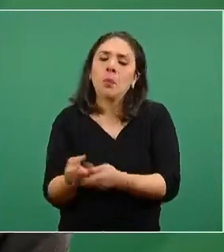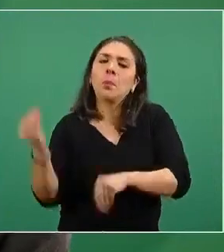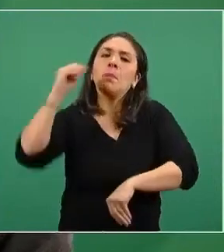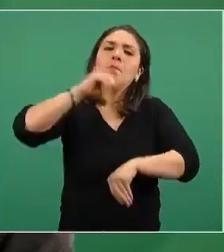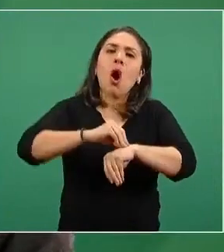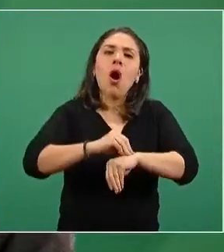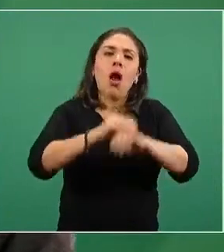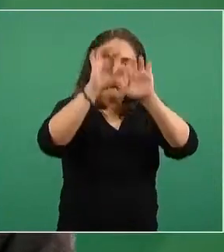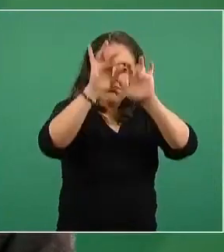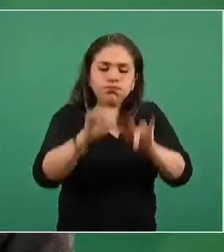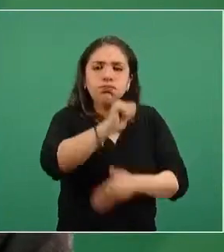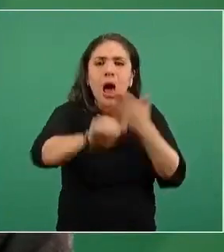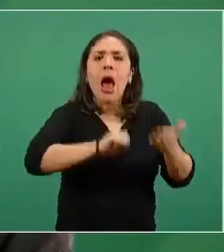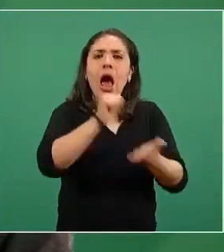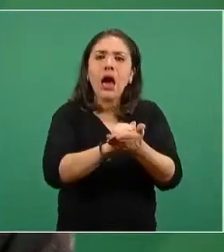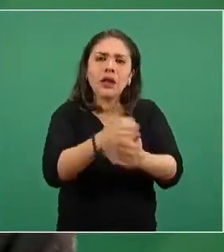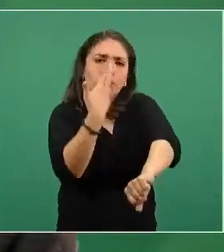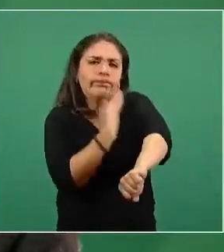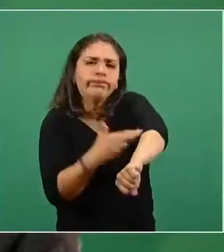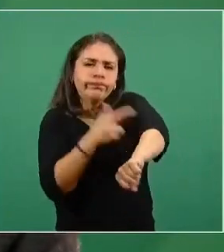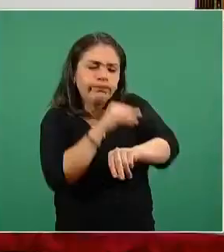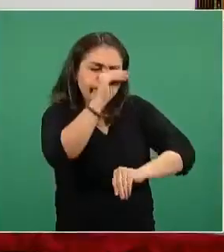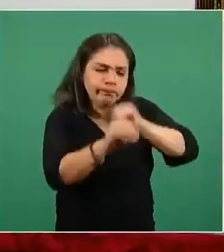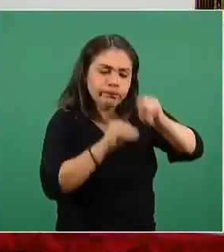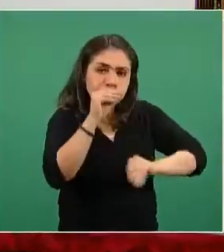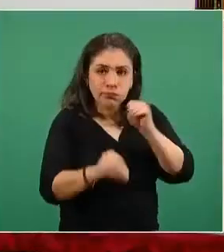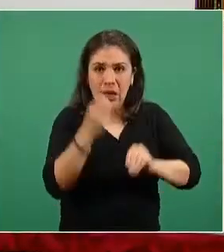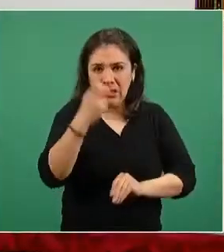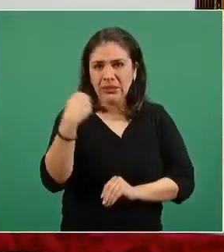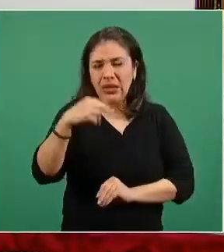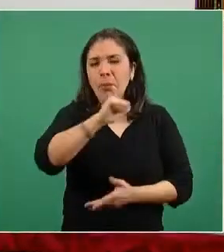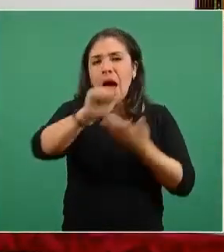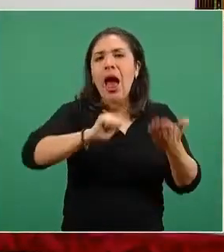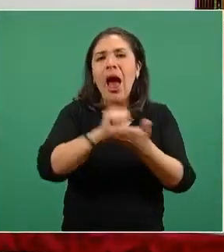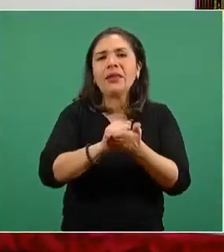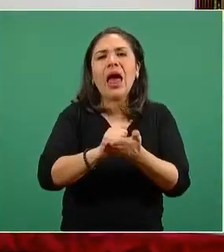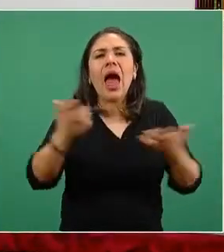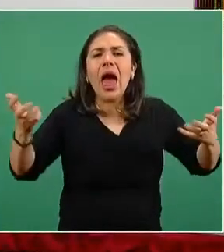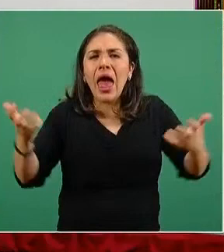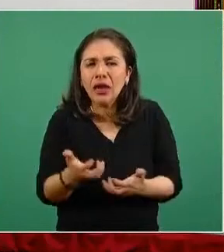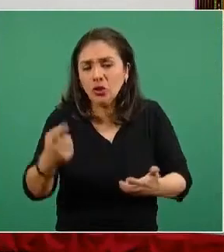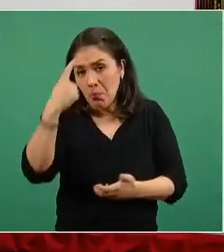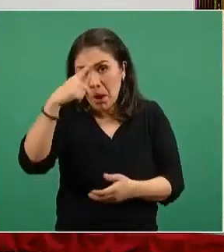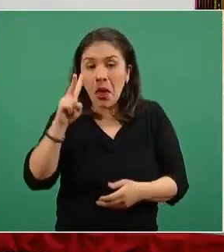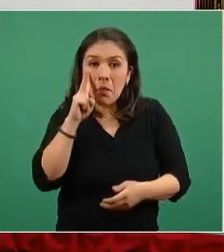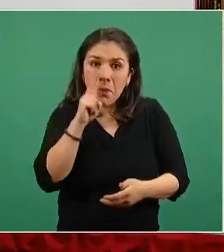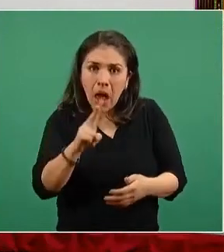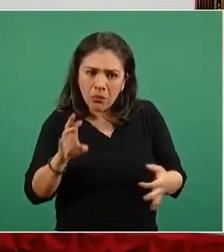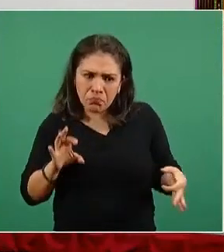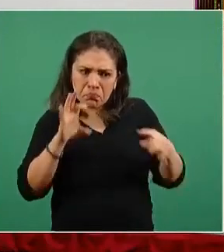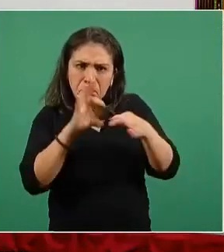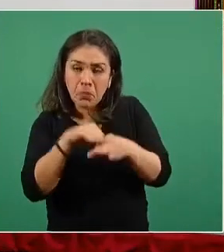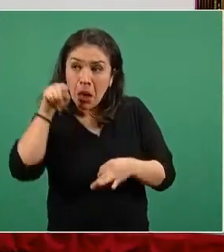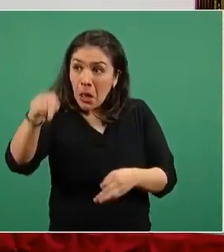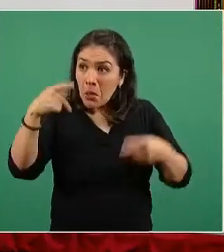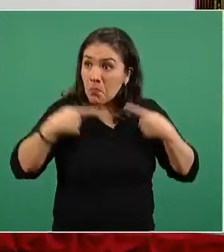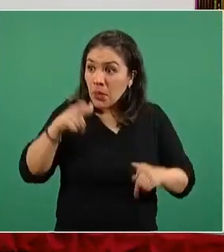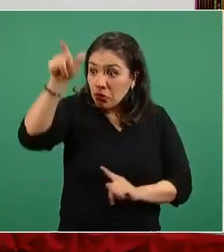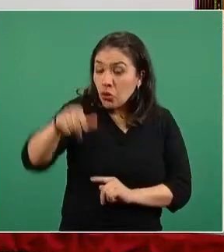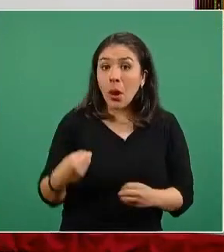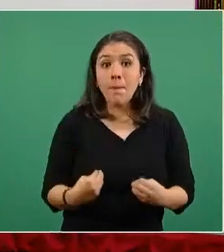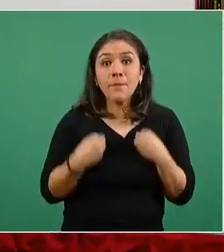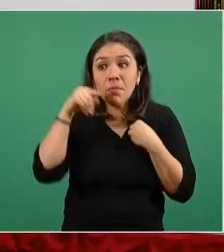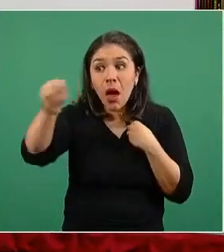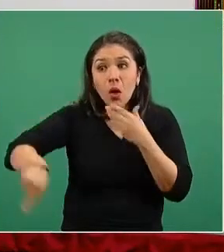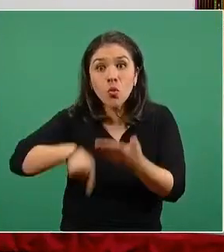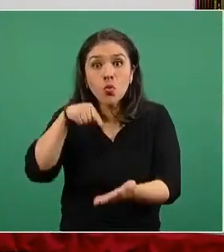se levantará un acta de hechos, por eso se diseñó el acta de hechos, para que haya una convalidación comunitaria de que es la persona que vive ahí